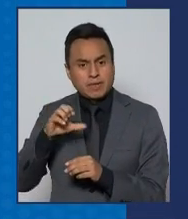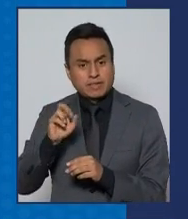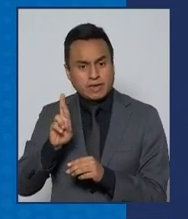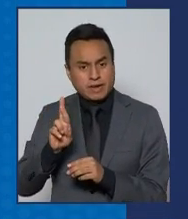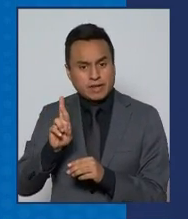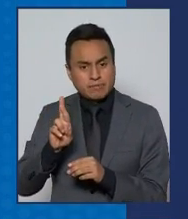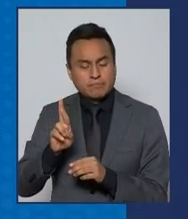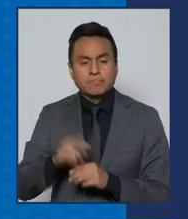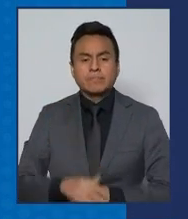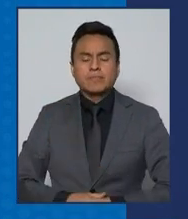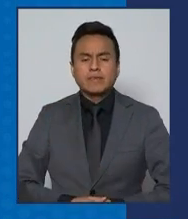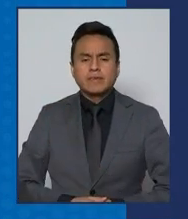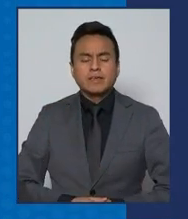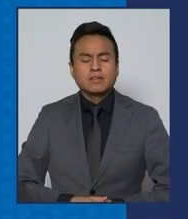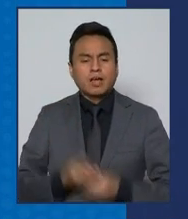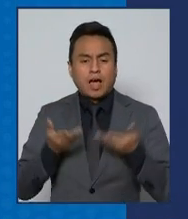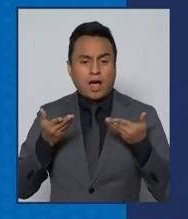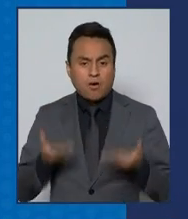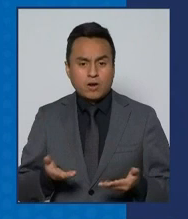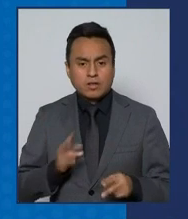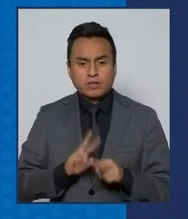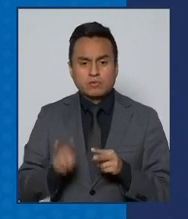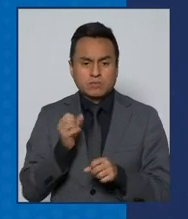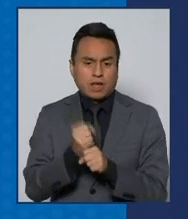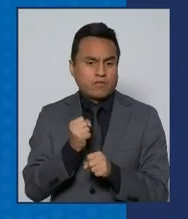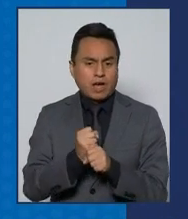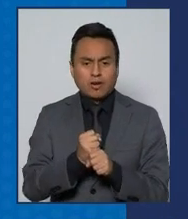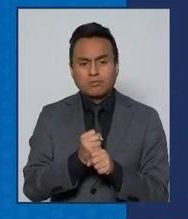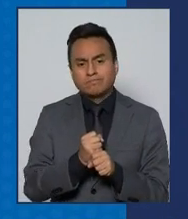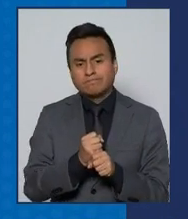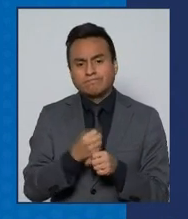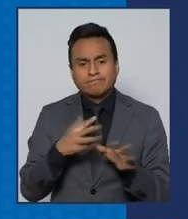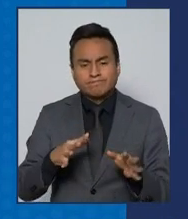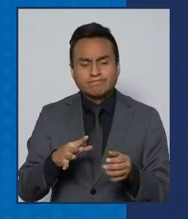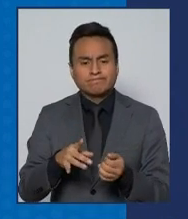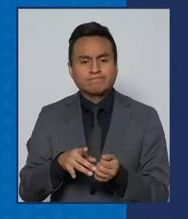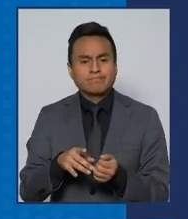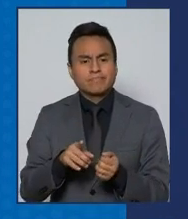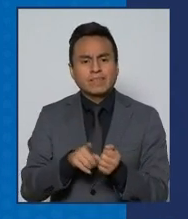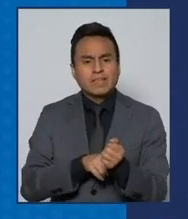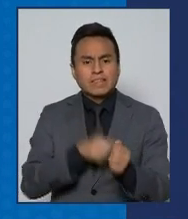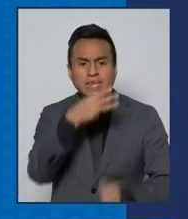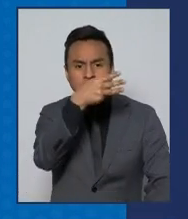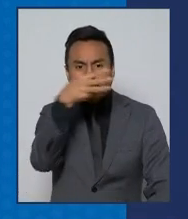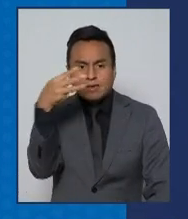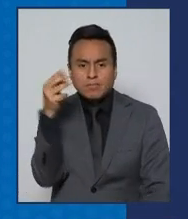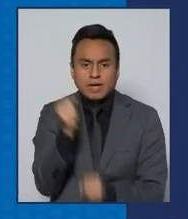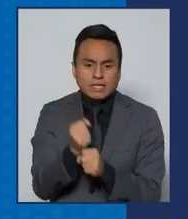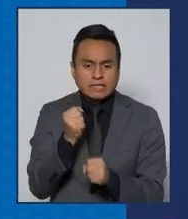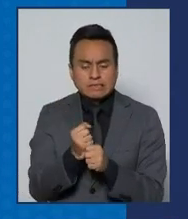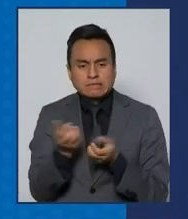Y nos corresponde ahora, después de un trabajo que se ha prolongado aproximadamente 3 semanas,